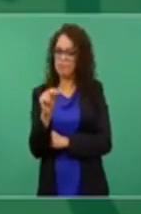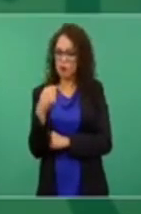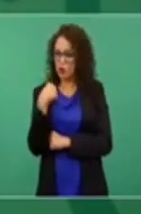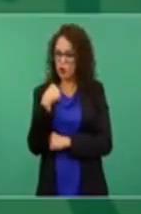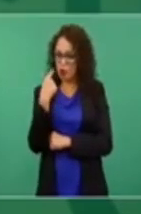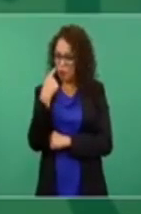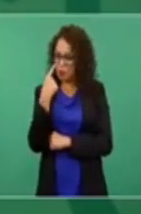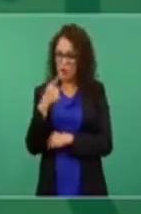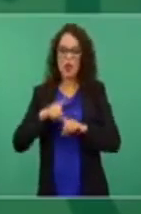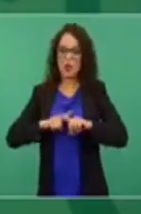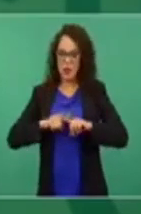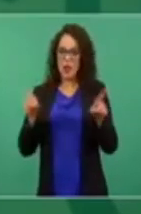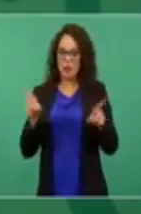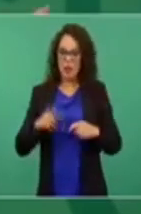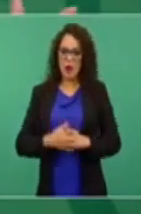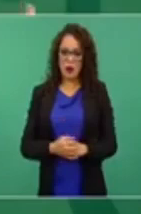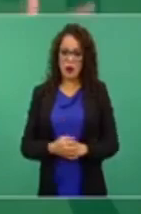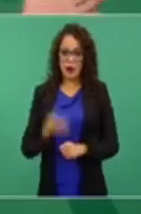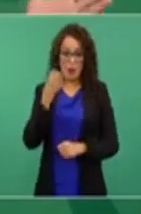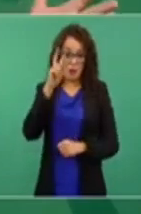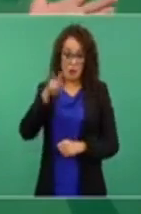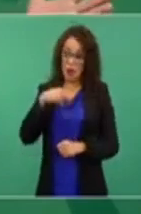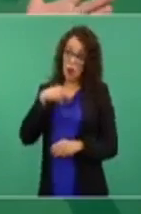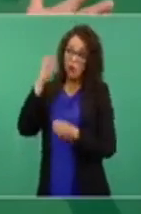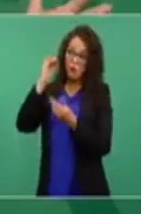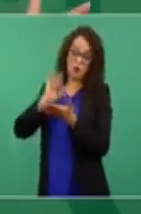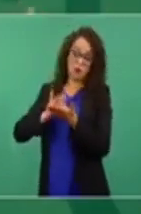Y se lo agradecí mucho. Digo, pues ya